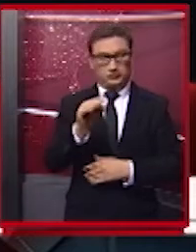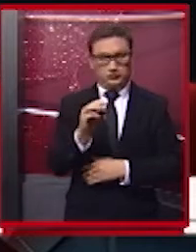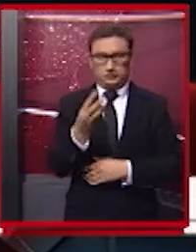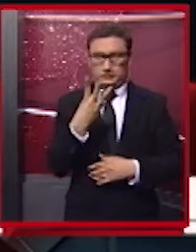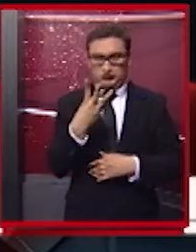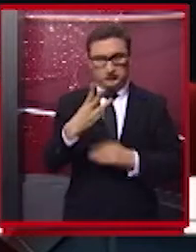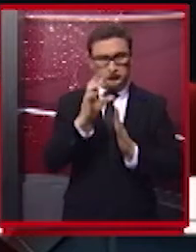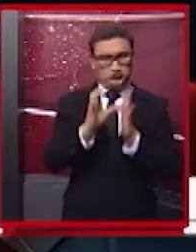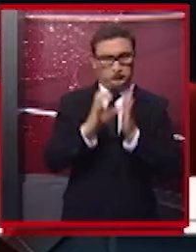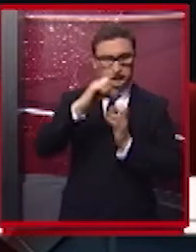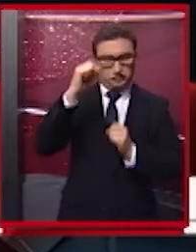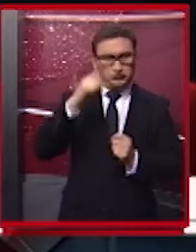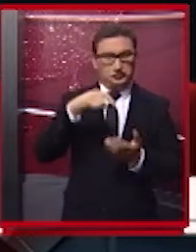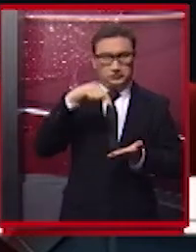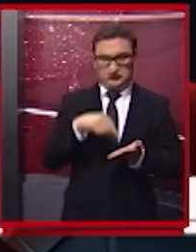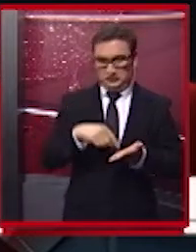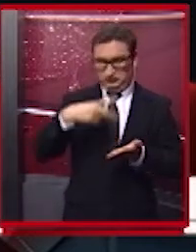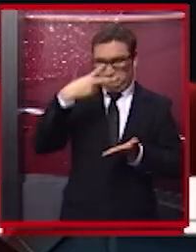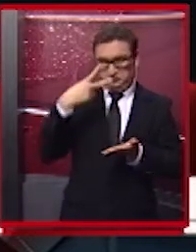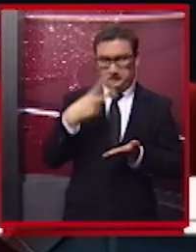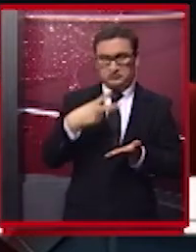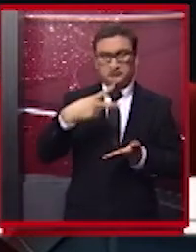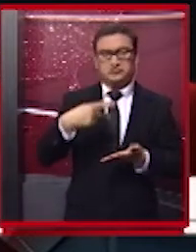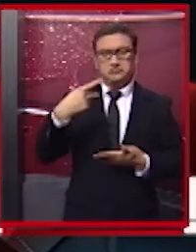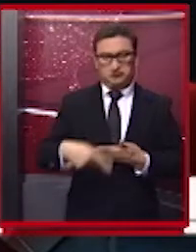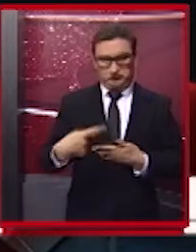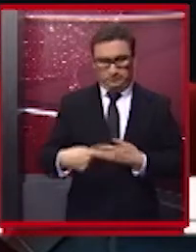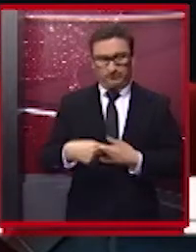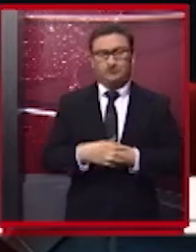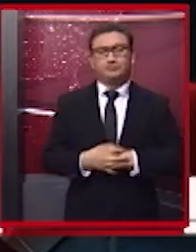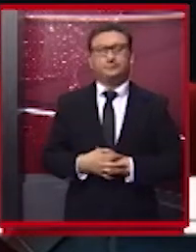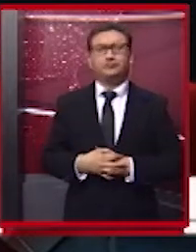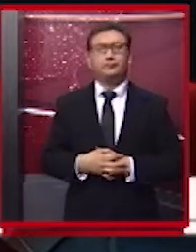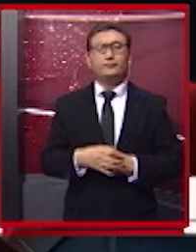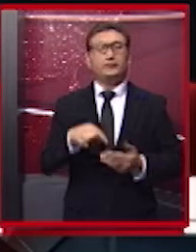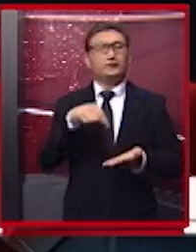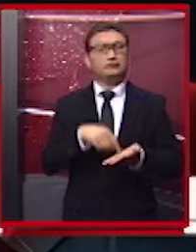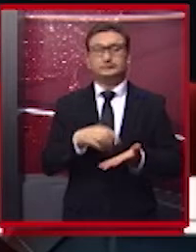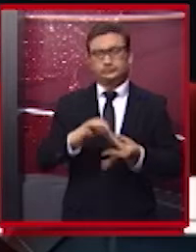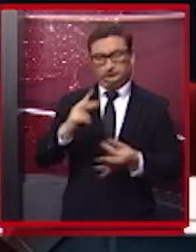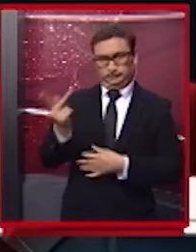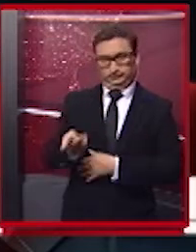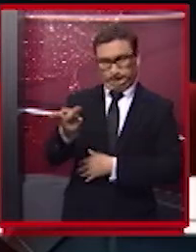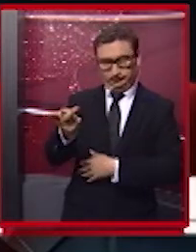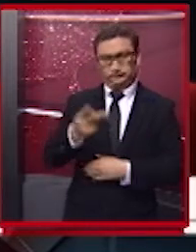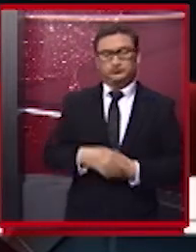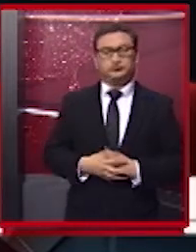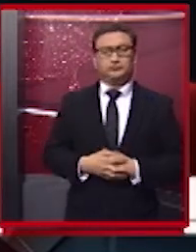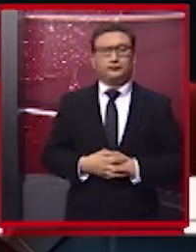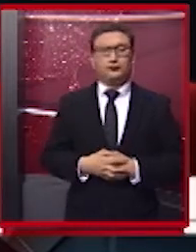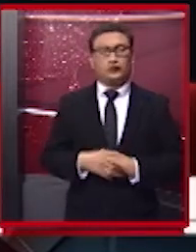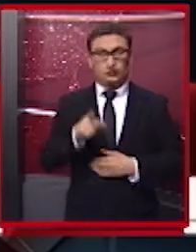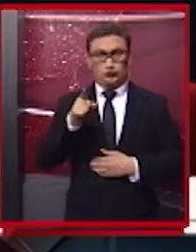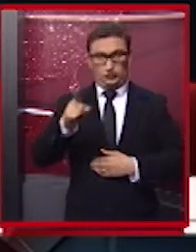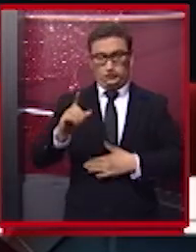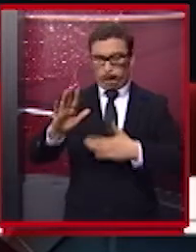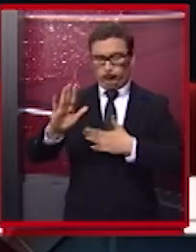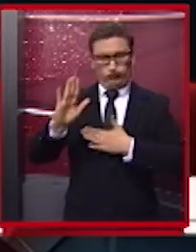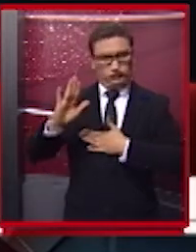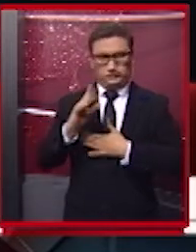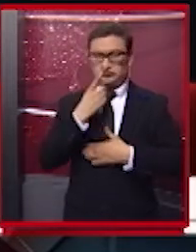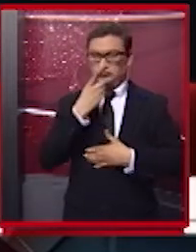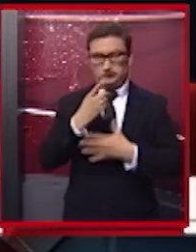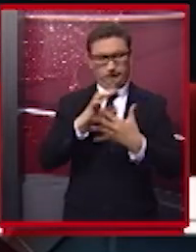93 de la Constitución Política de los Estados Unidos Mexicanos, le pregunto, ¿protesta usted